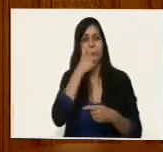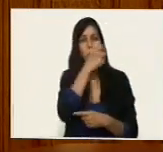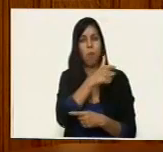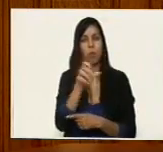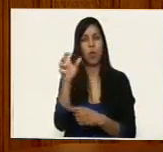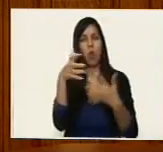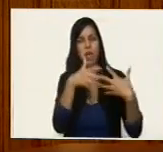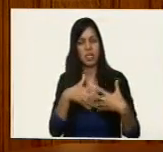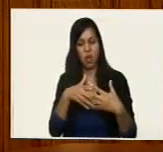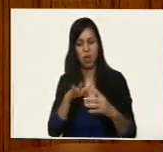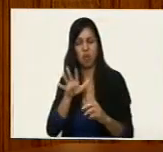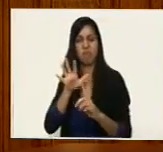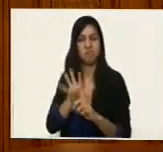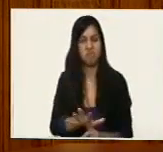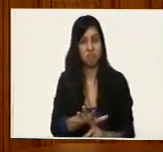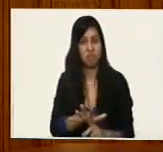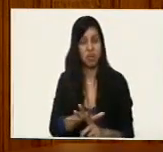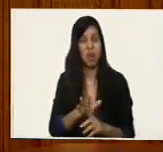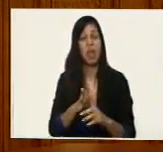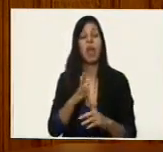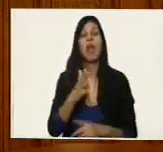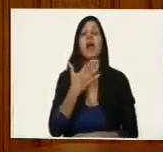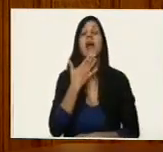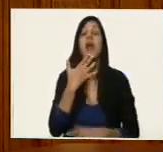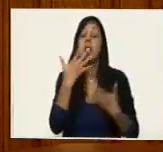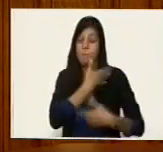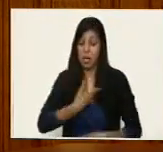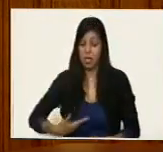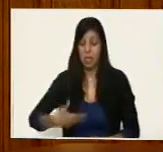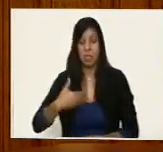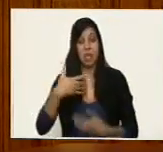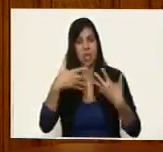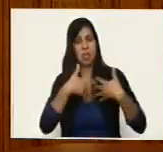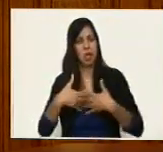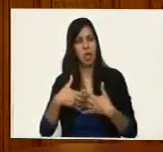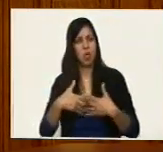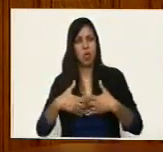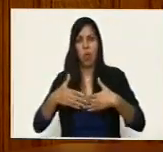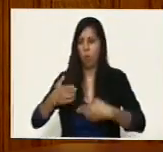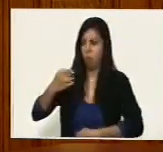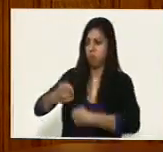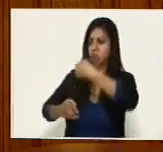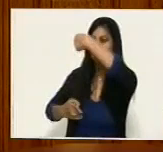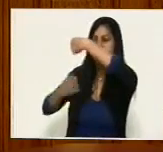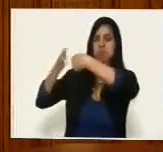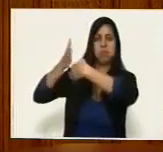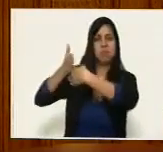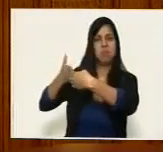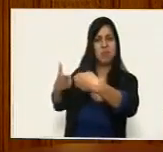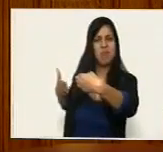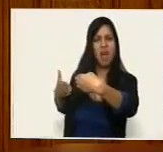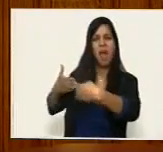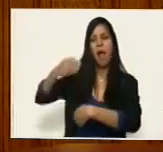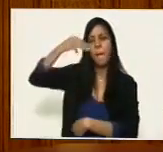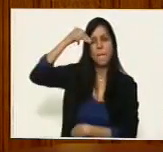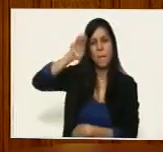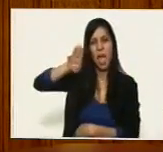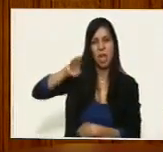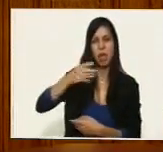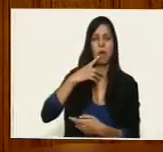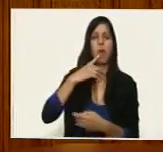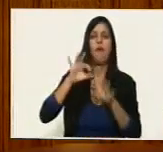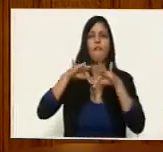Unidos, que es capaz de cruzar un muro frente al pueblo mexicano, que es capaz de expulsar familias de